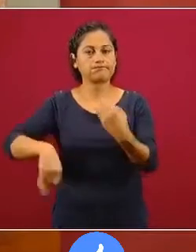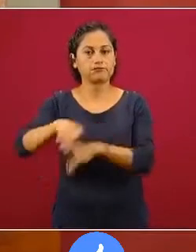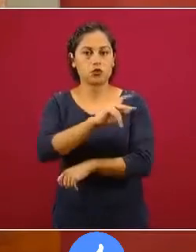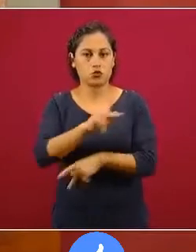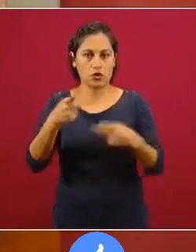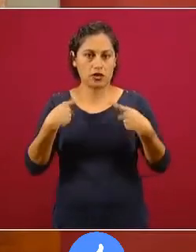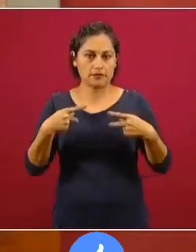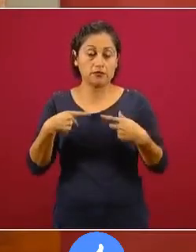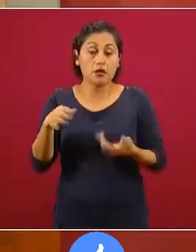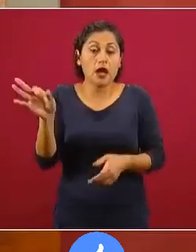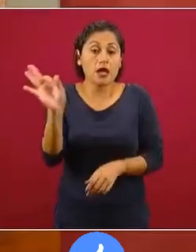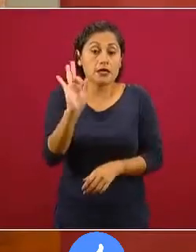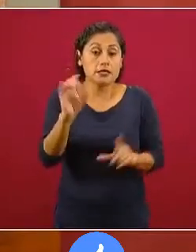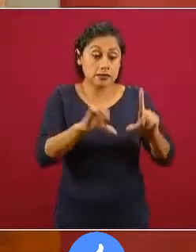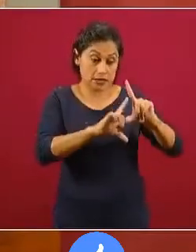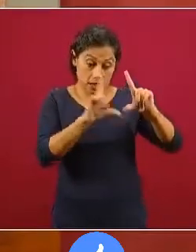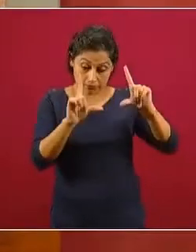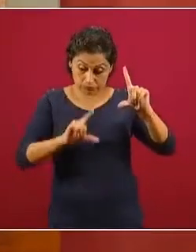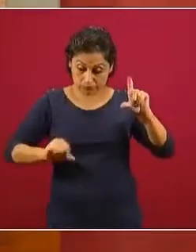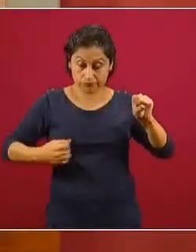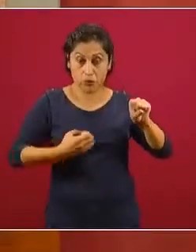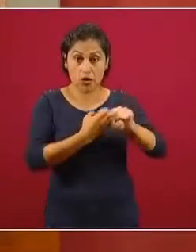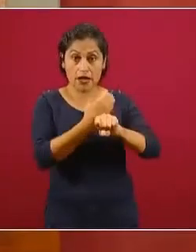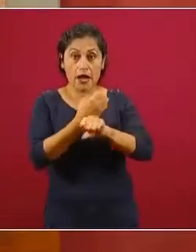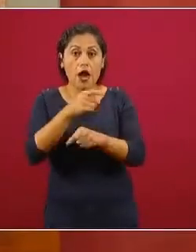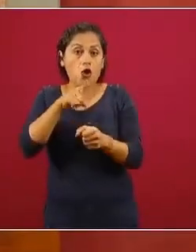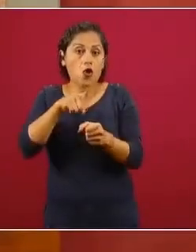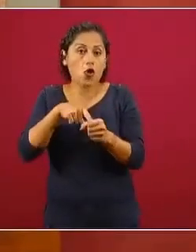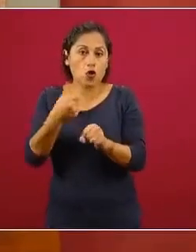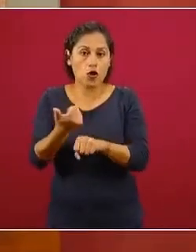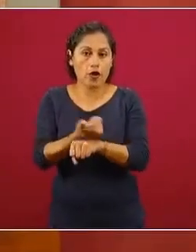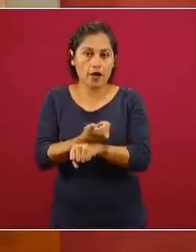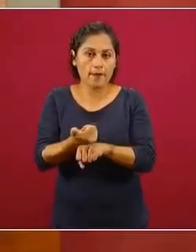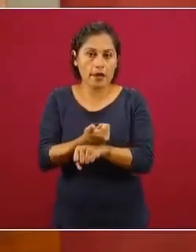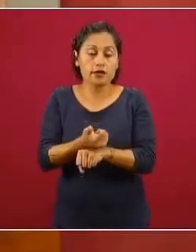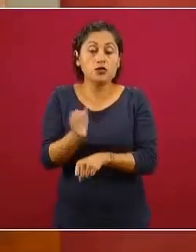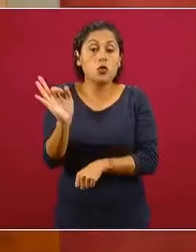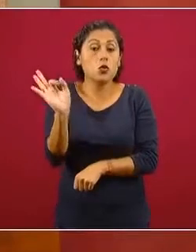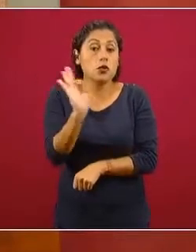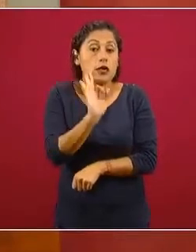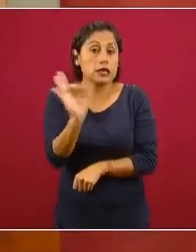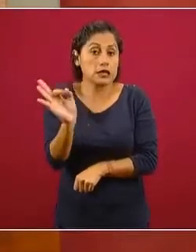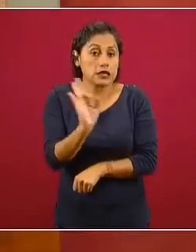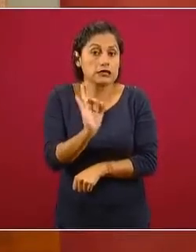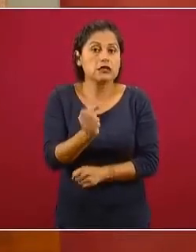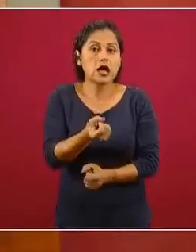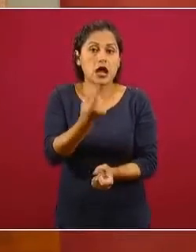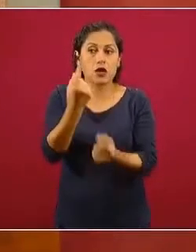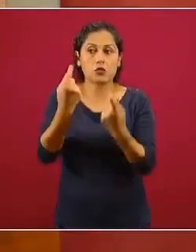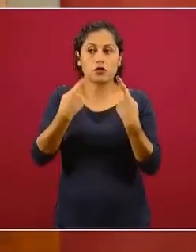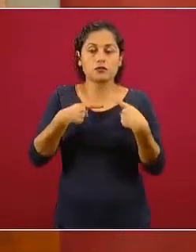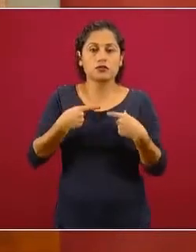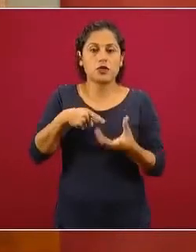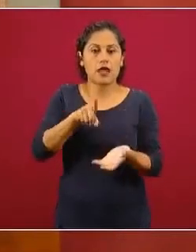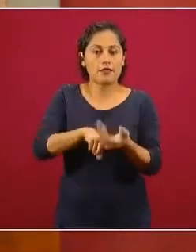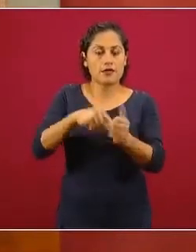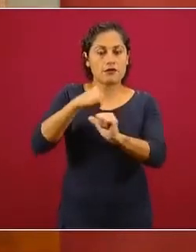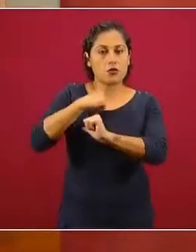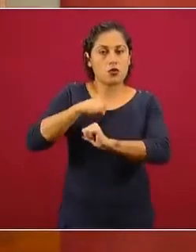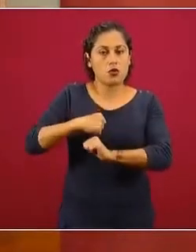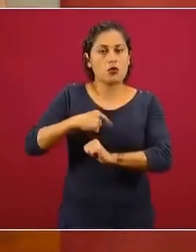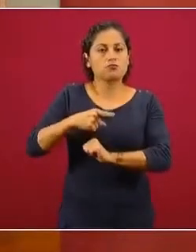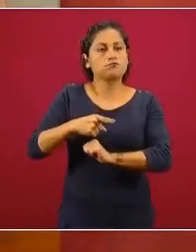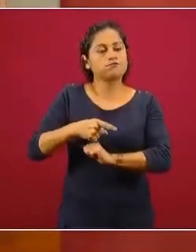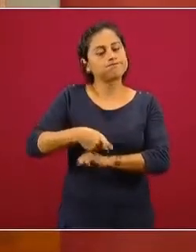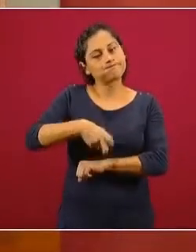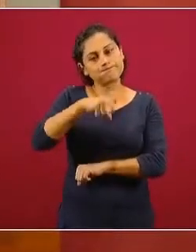haber salido en color amarillo, por ejemplo, pueden incrementar las restricciones a